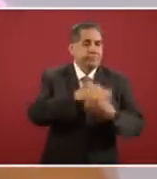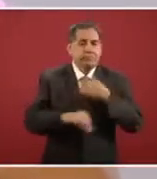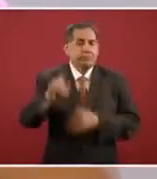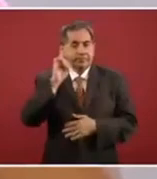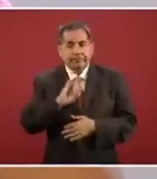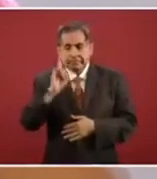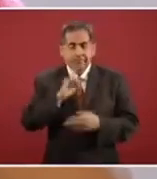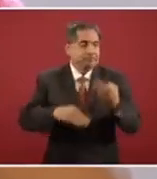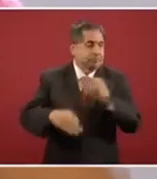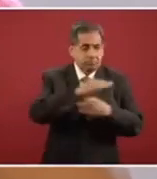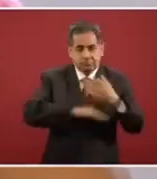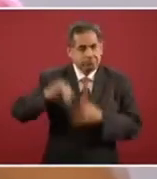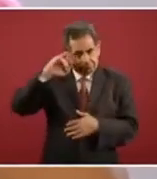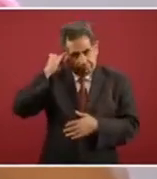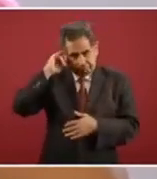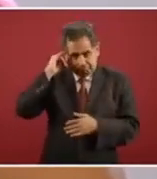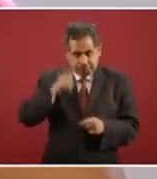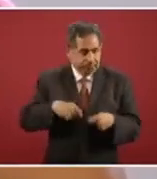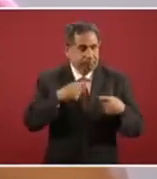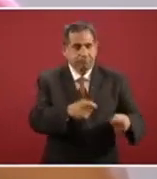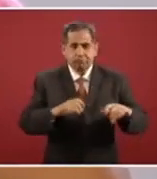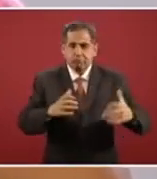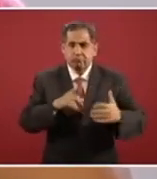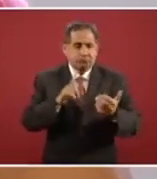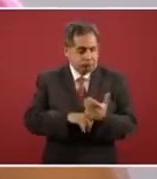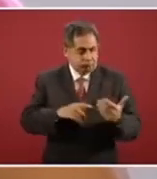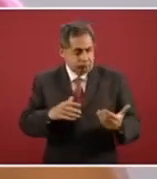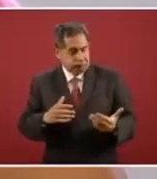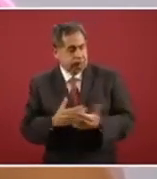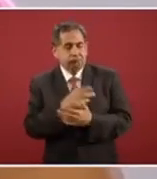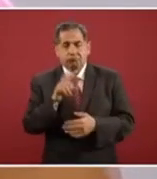y para todos los indígenas y los que han sido